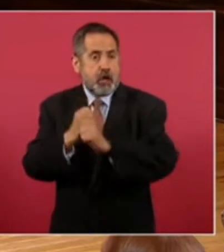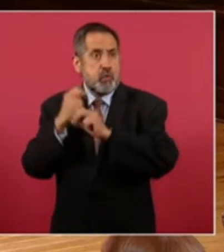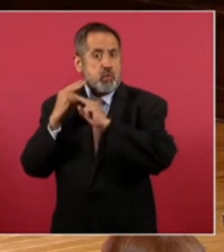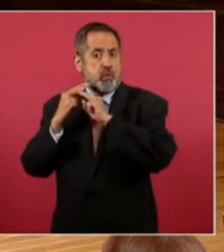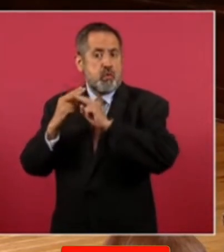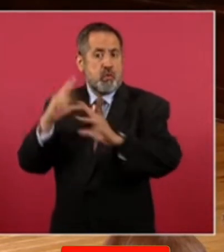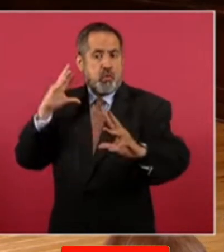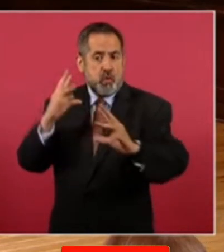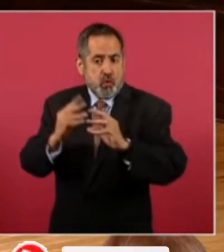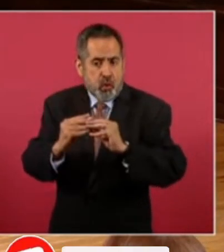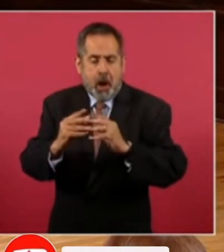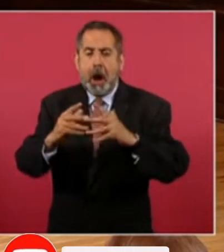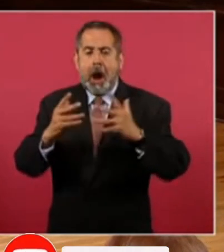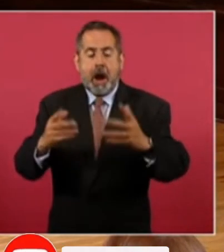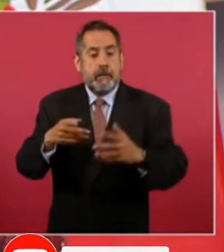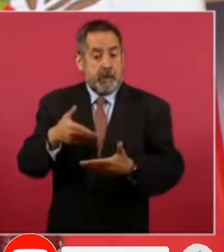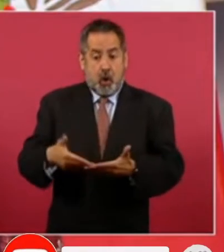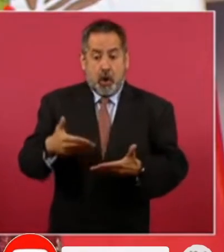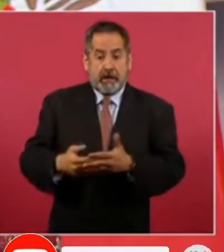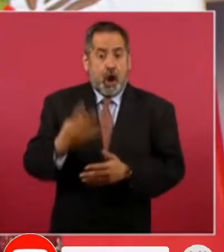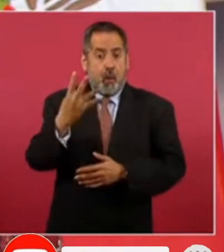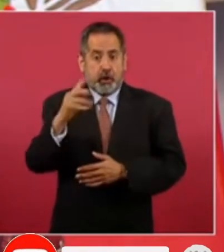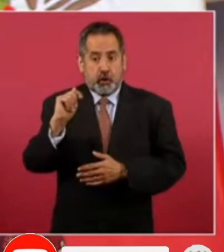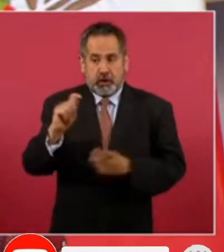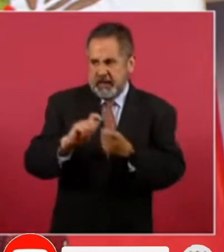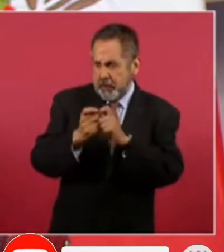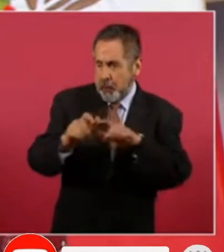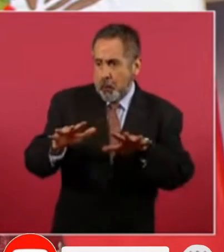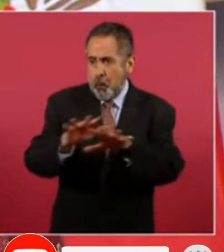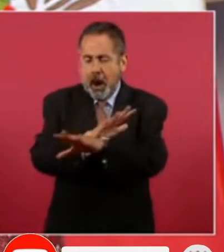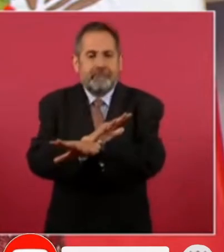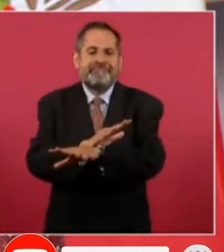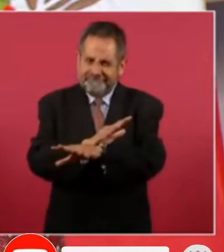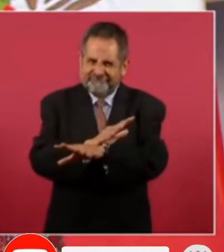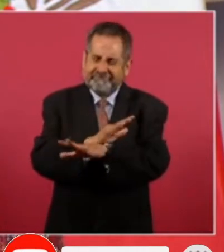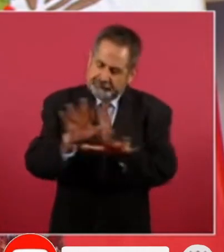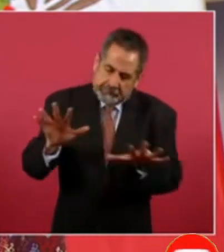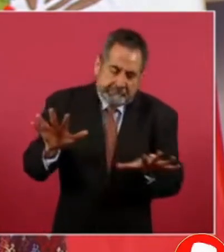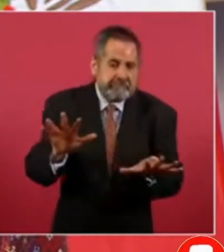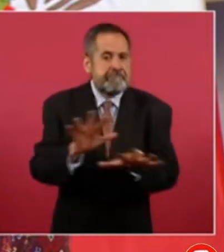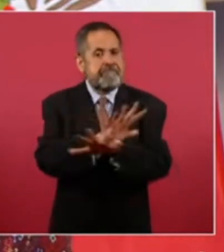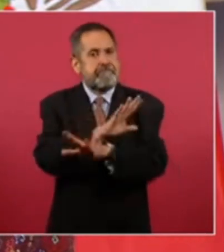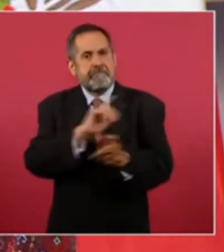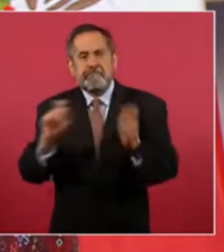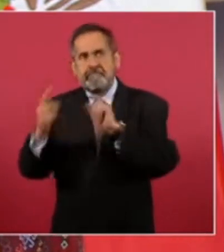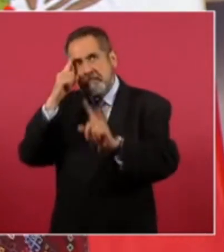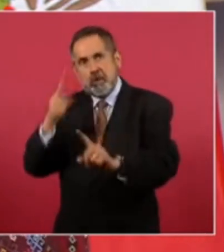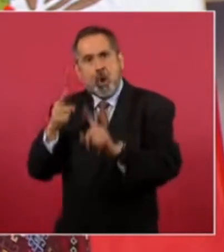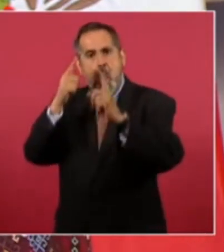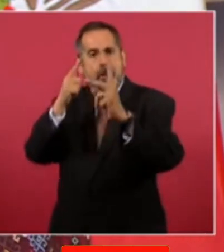duda que con la llegada de la Cuarta Transformación se ha transformado radicalmente en sus objetivos y